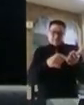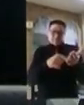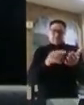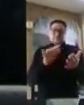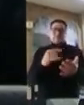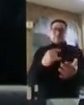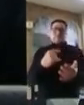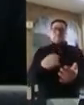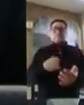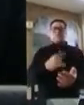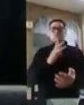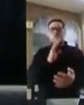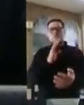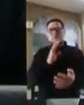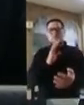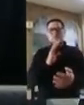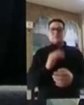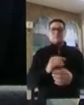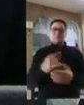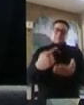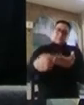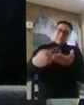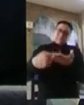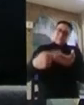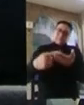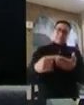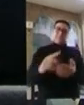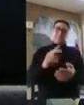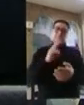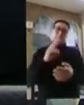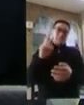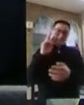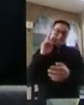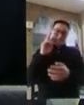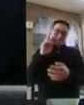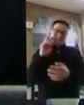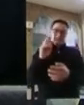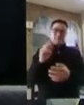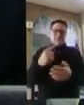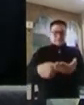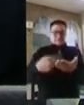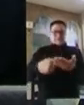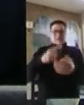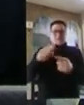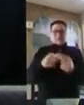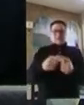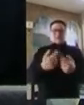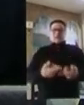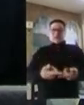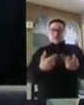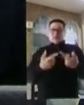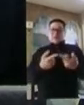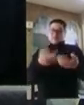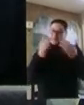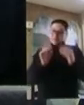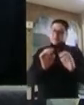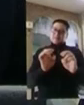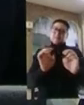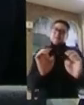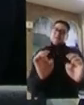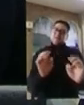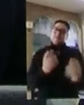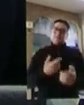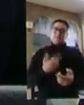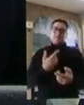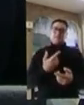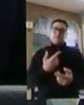antier fue, que hablamos sobre la vida eterna. Hablamos sobre el propósito